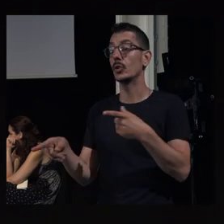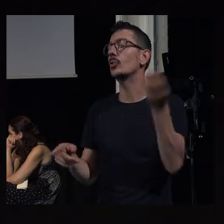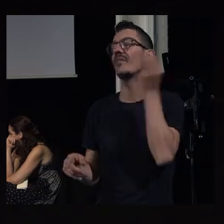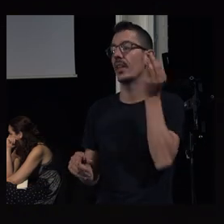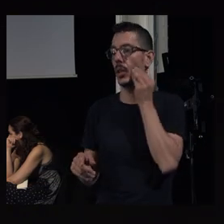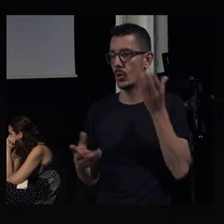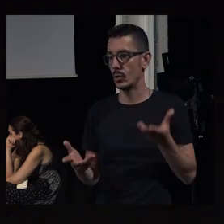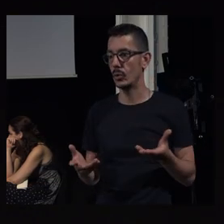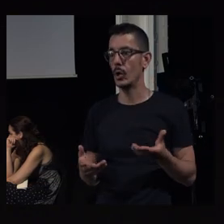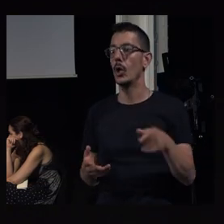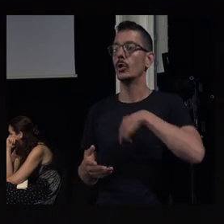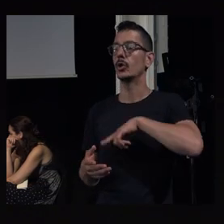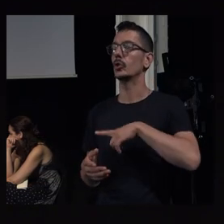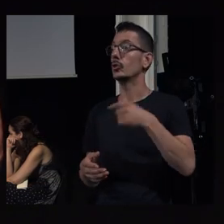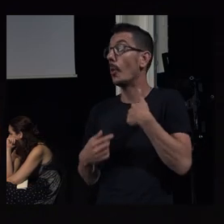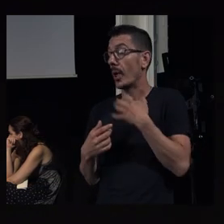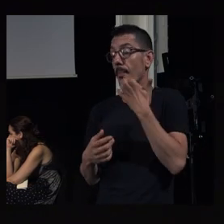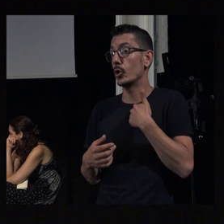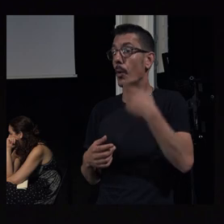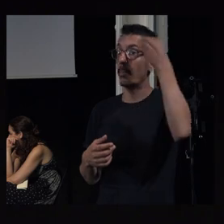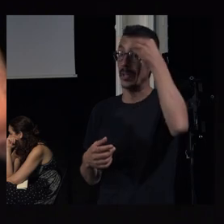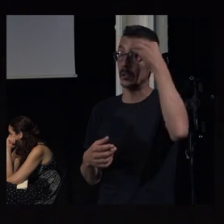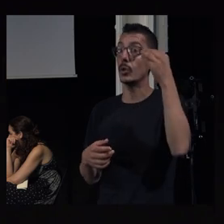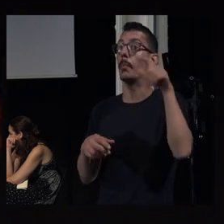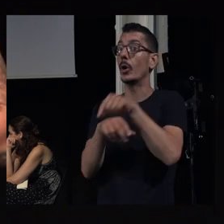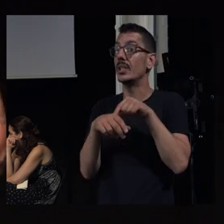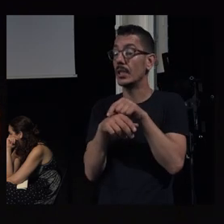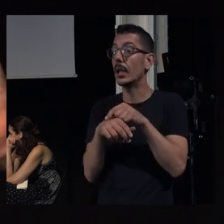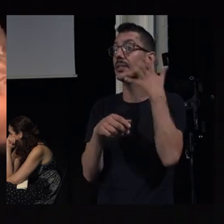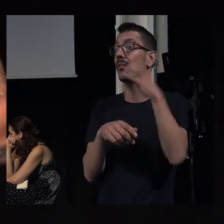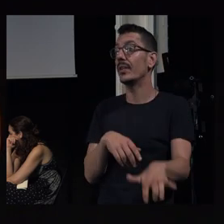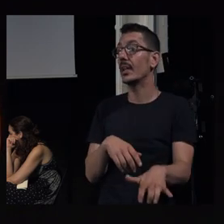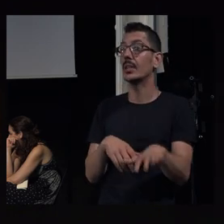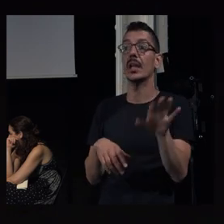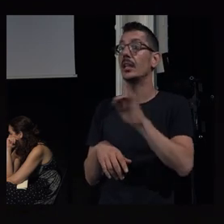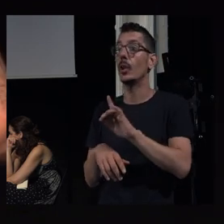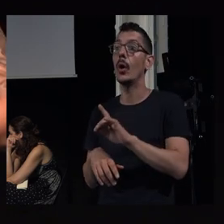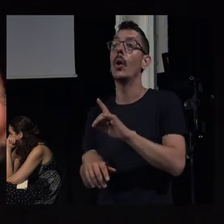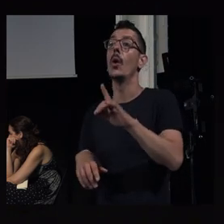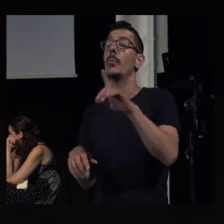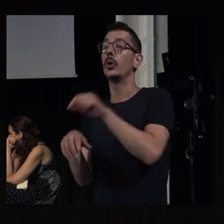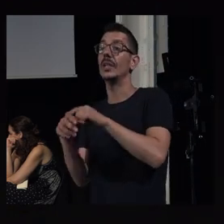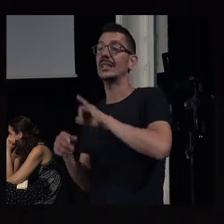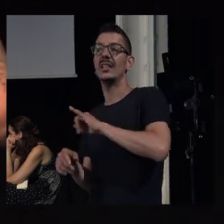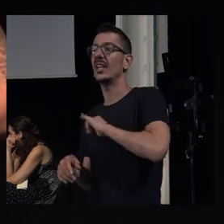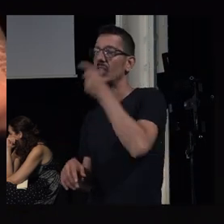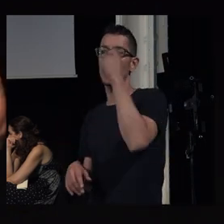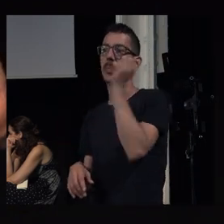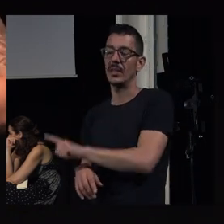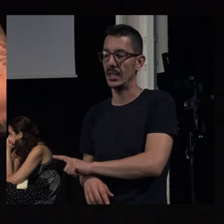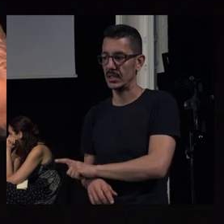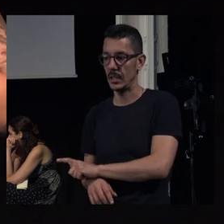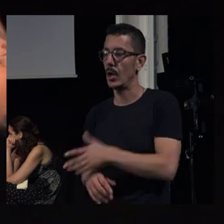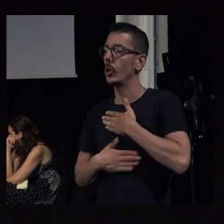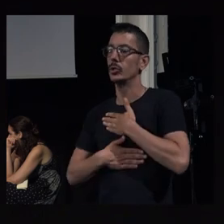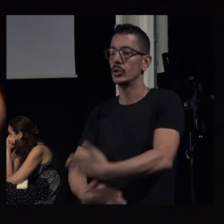¿no? Entonces, creo firmemente en estas políticas queer y no en ficción y no en políticas identitarias, lo siento. Y esto, además,